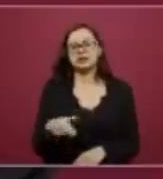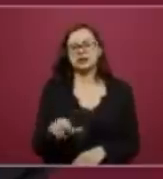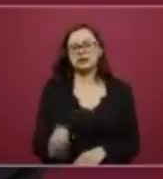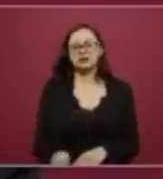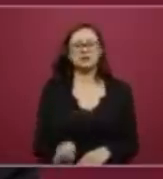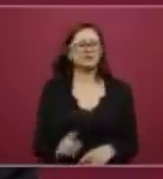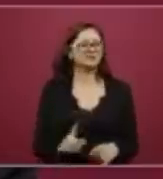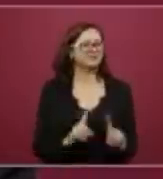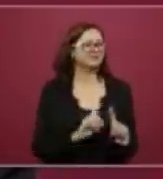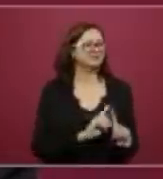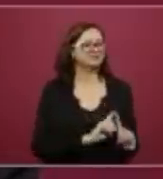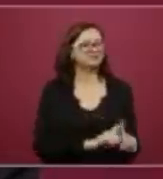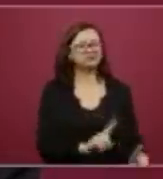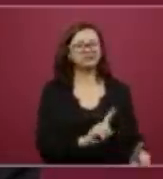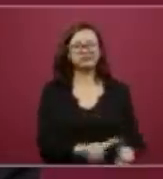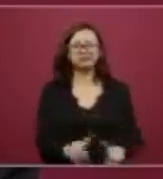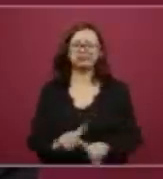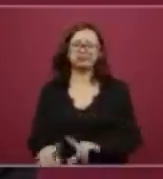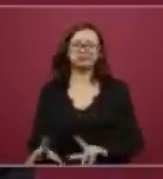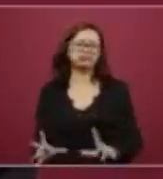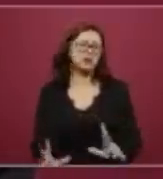y muchos otros.